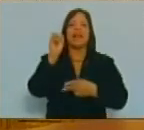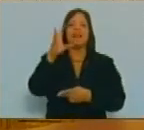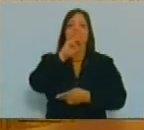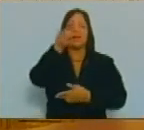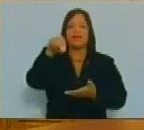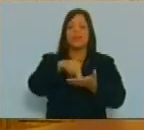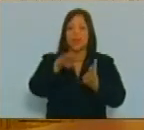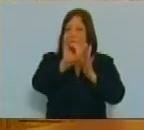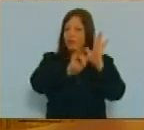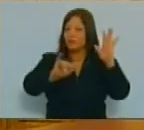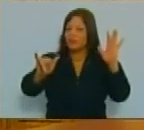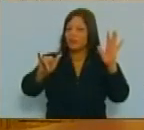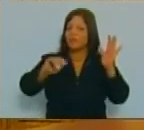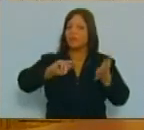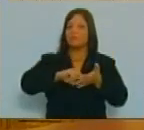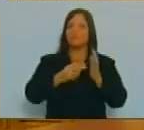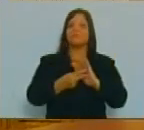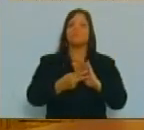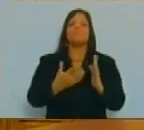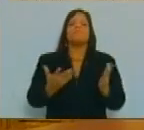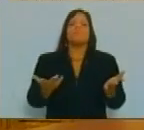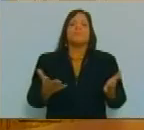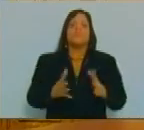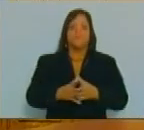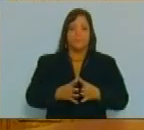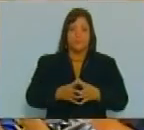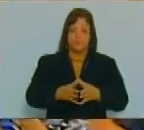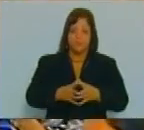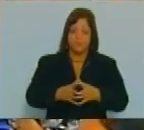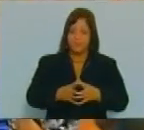constituyente es que